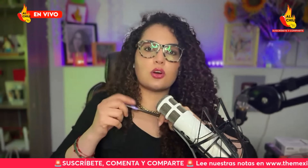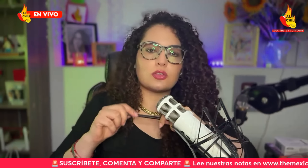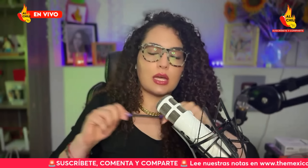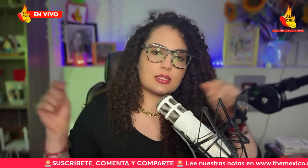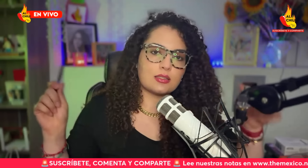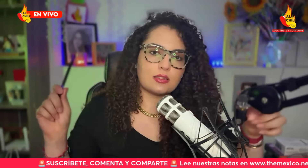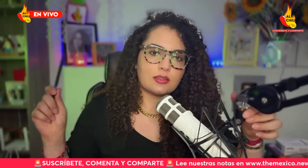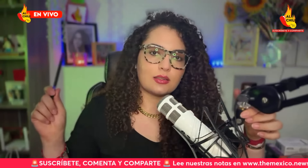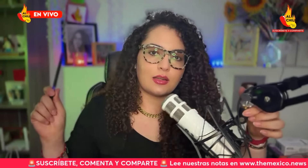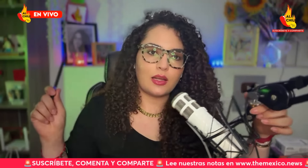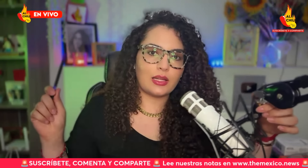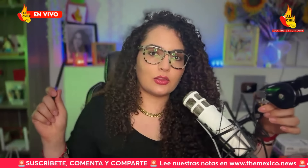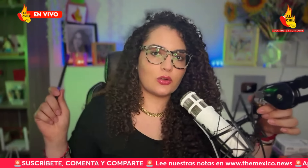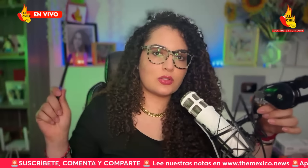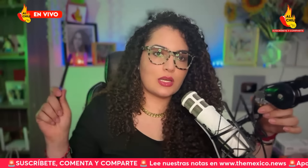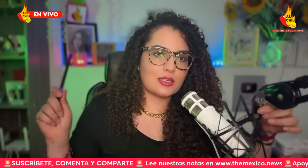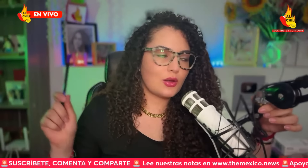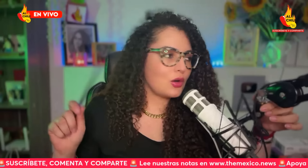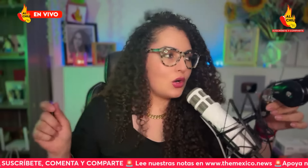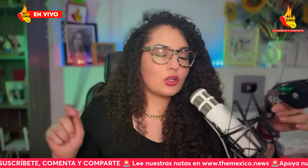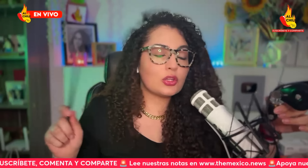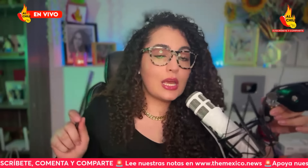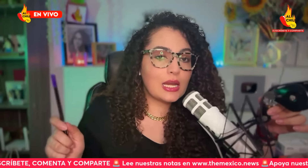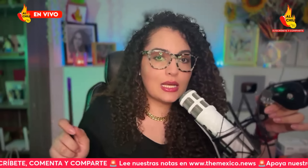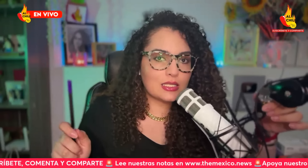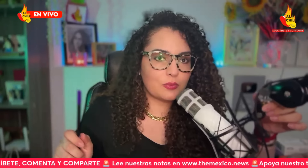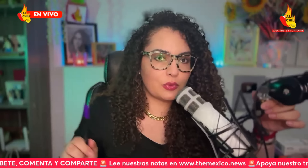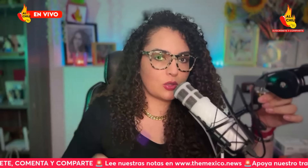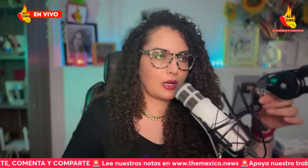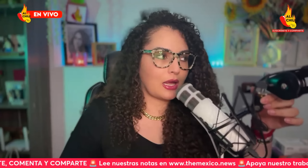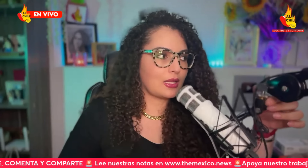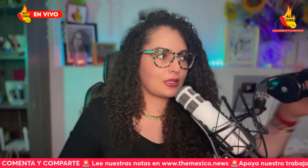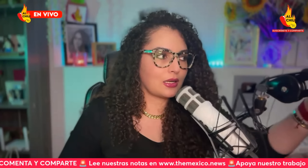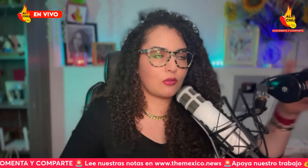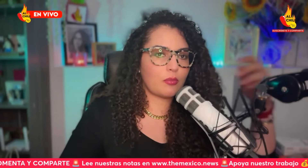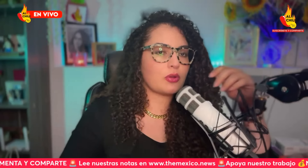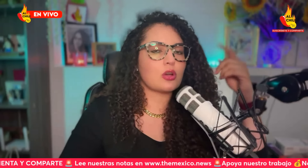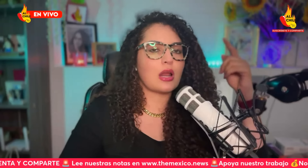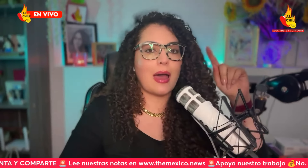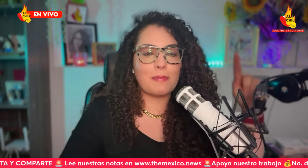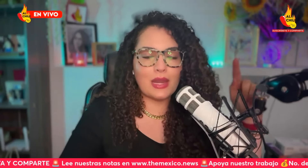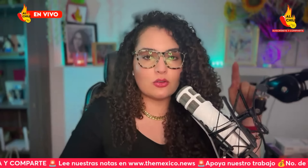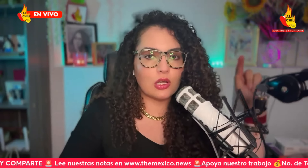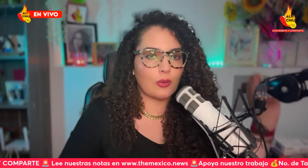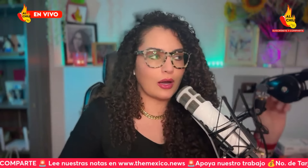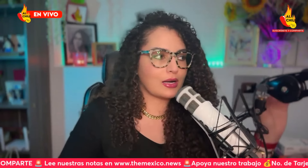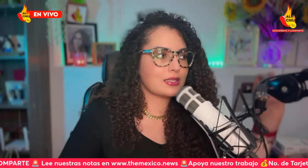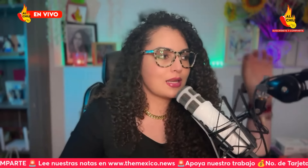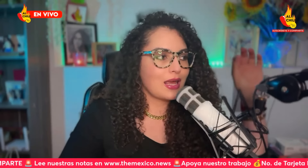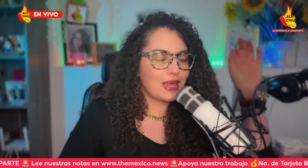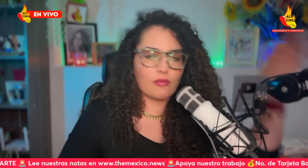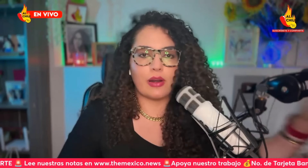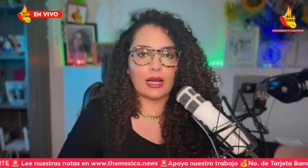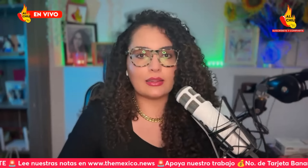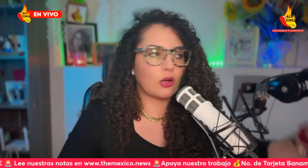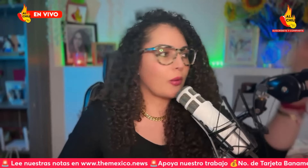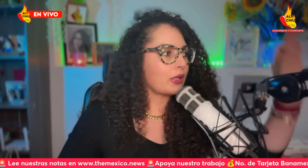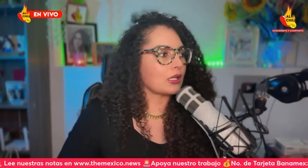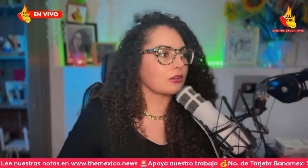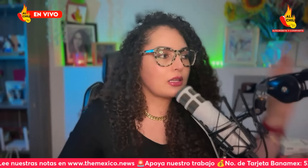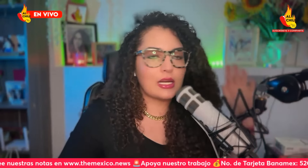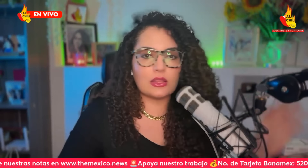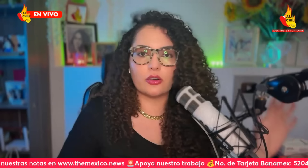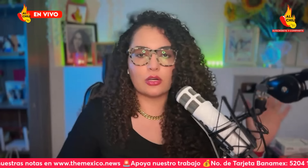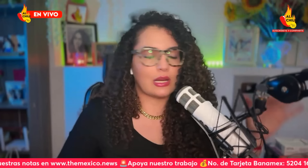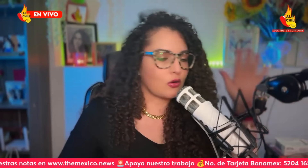estas cosas entonces no tienes posibilidad de detener a una persona A menos que lo agarres inf fragante y